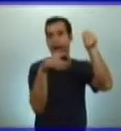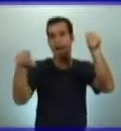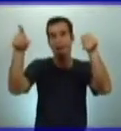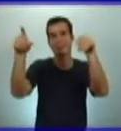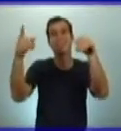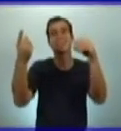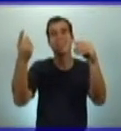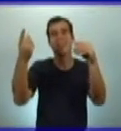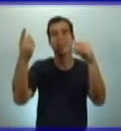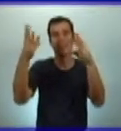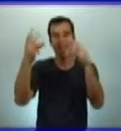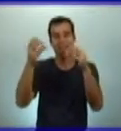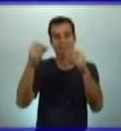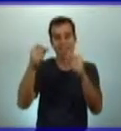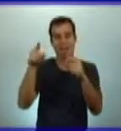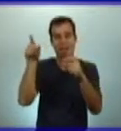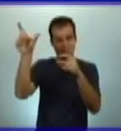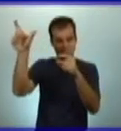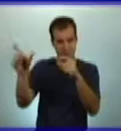53.586 más